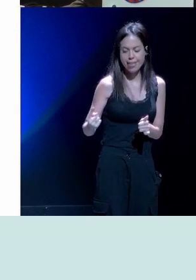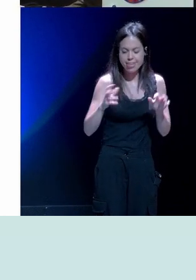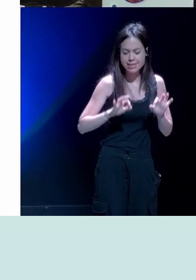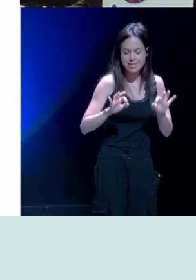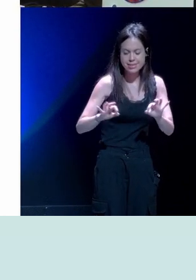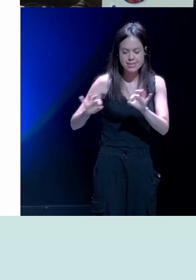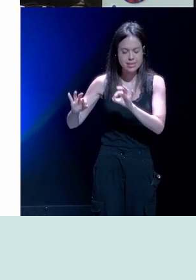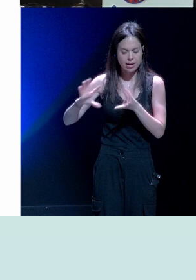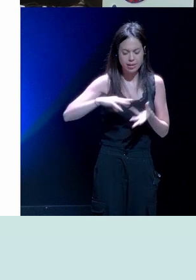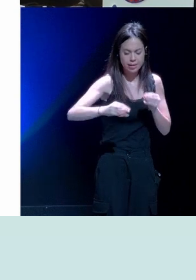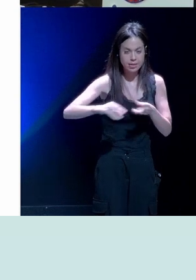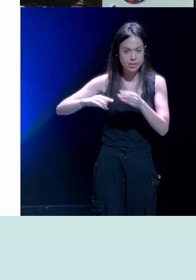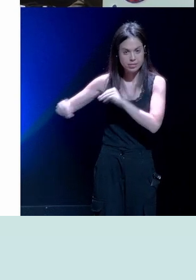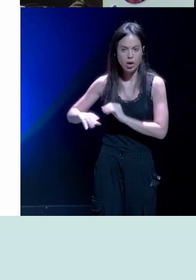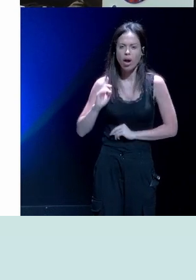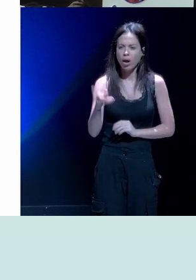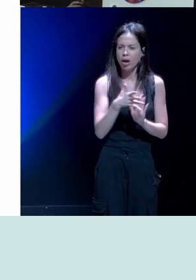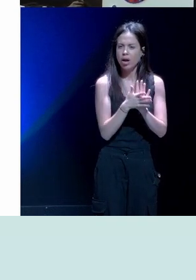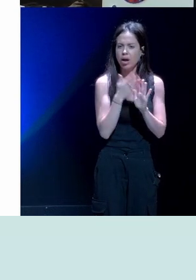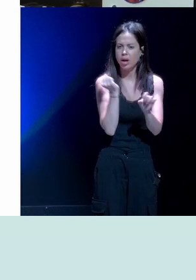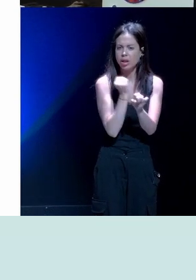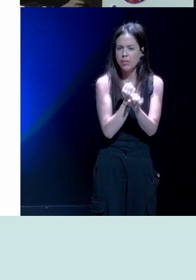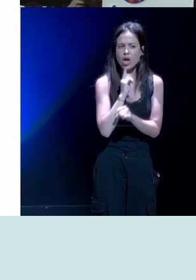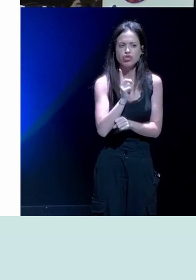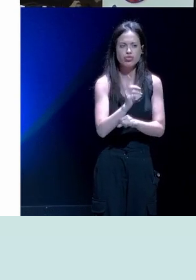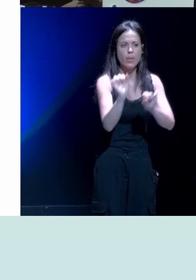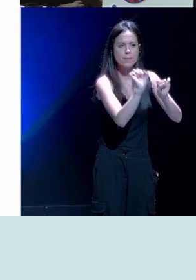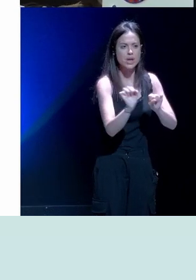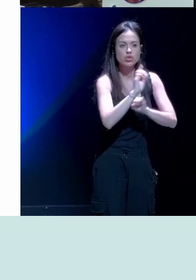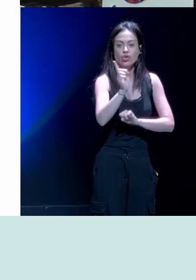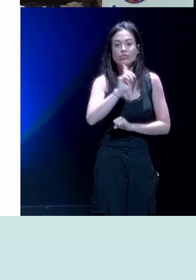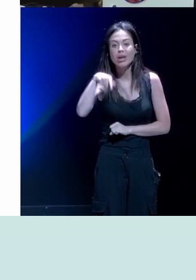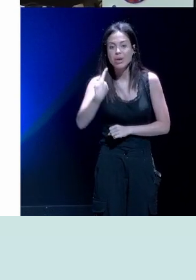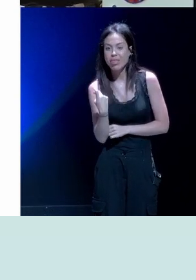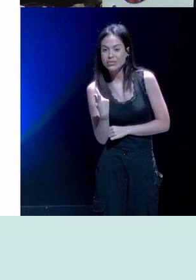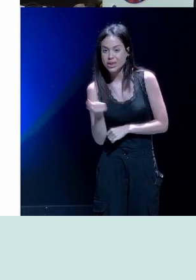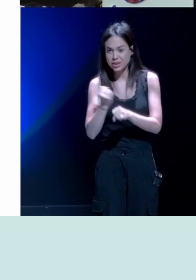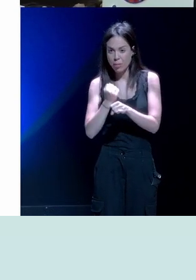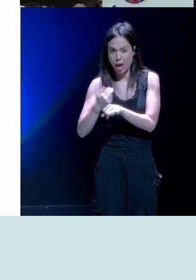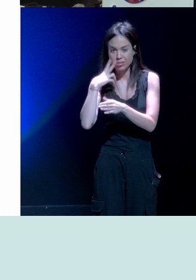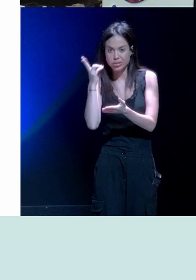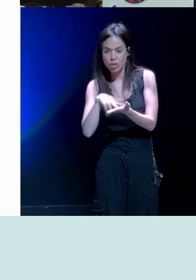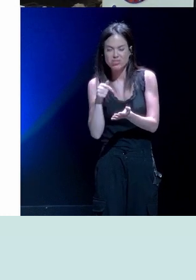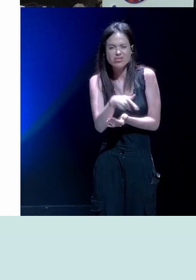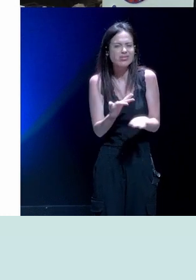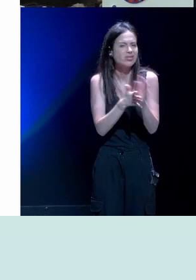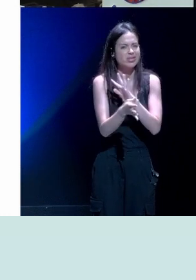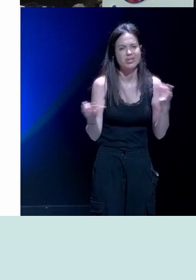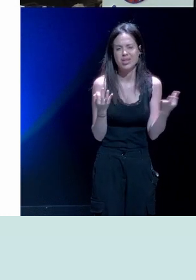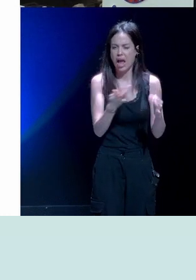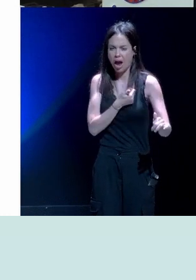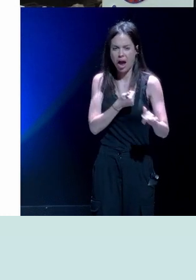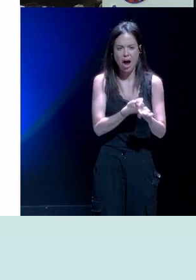Puesto que hay que trabajar no solo en la protección, sino también en el reconocimiento. Bien, ¿qué quiere decir